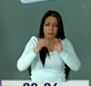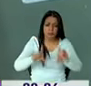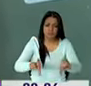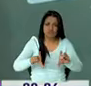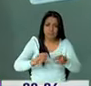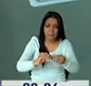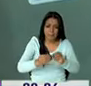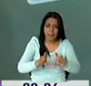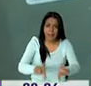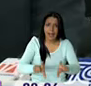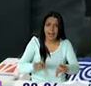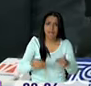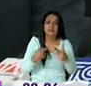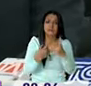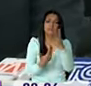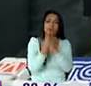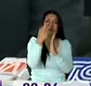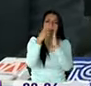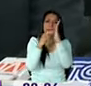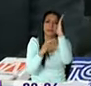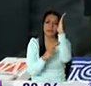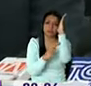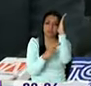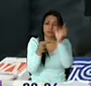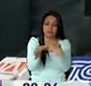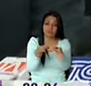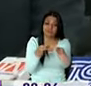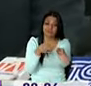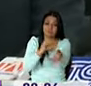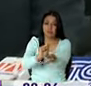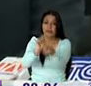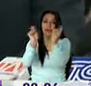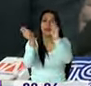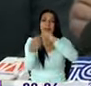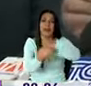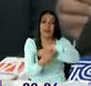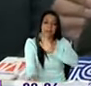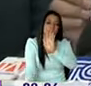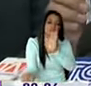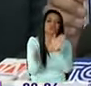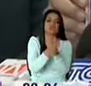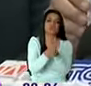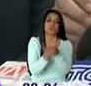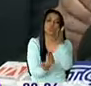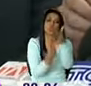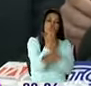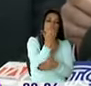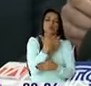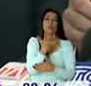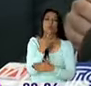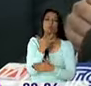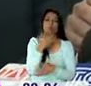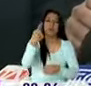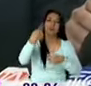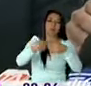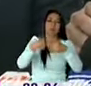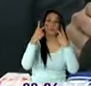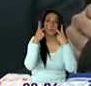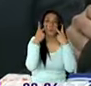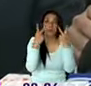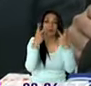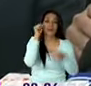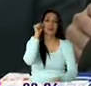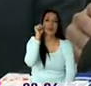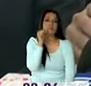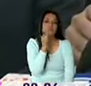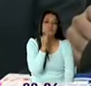y los números de registro. Para reemplazar por estos adhesivos con los colores de la ciudad, ustedes están observando el